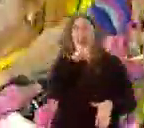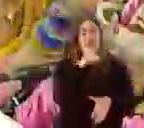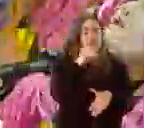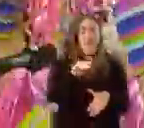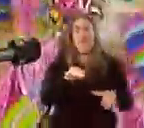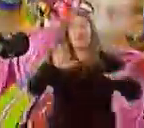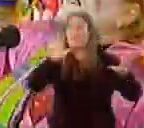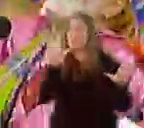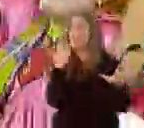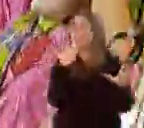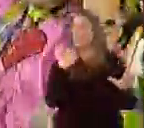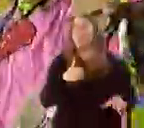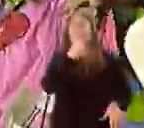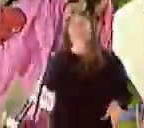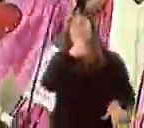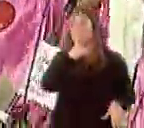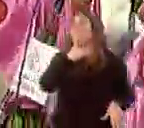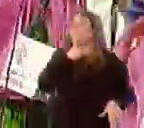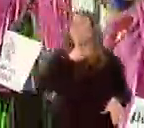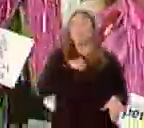un año más voy a reventar